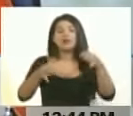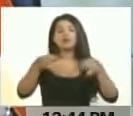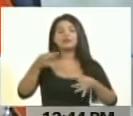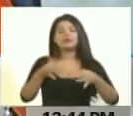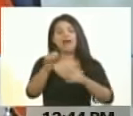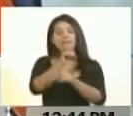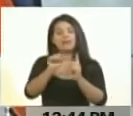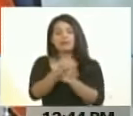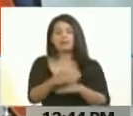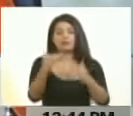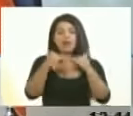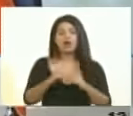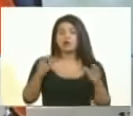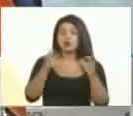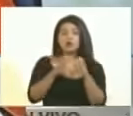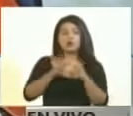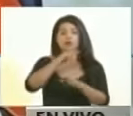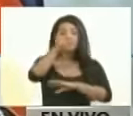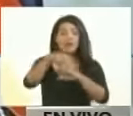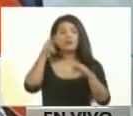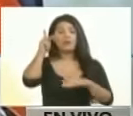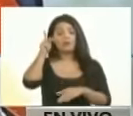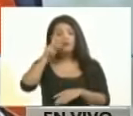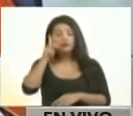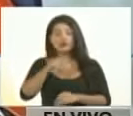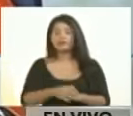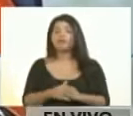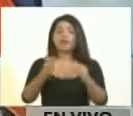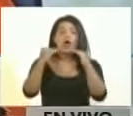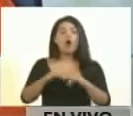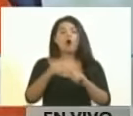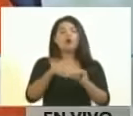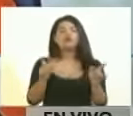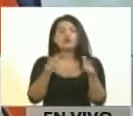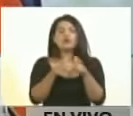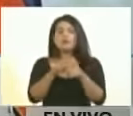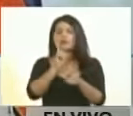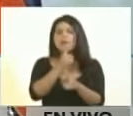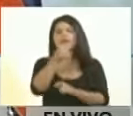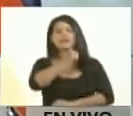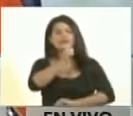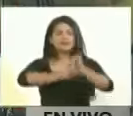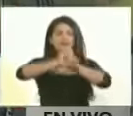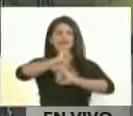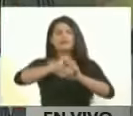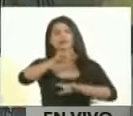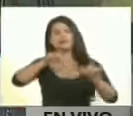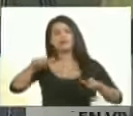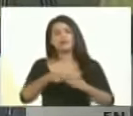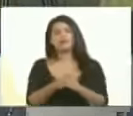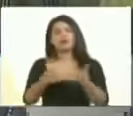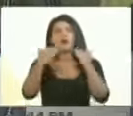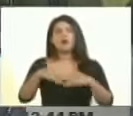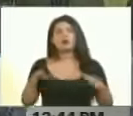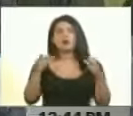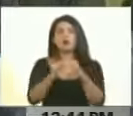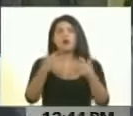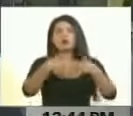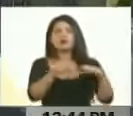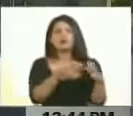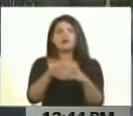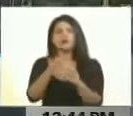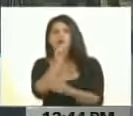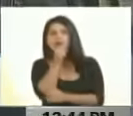Sindicato Nacional de Educadores, Resistencia Cultural Ciudadana, Comisión Vecinal Orapova, Organización de la